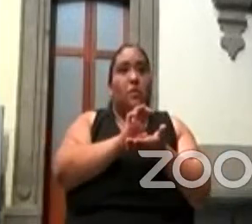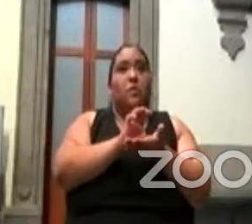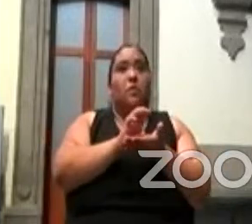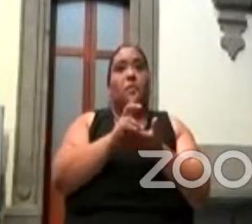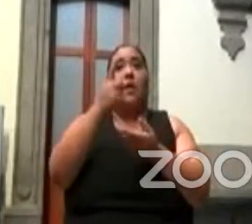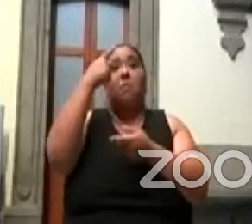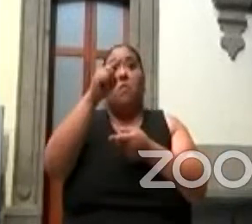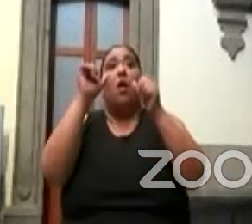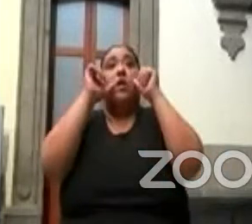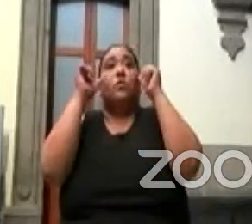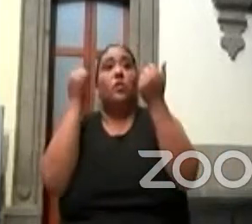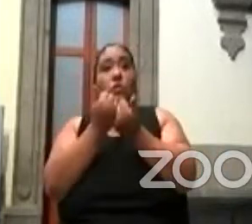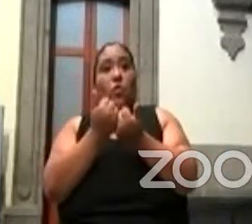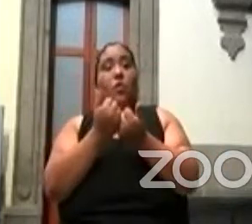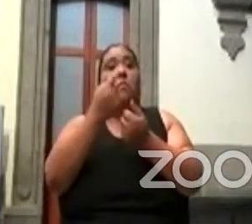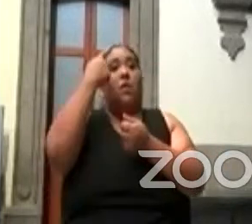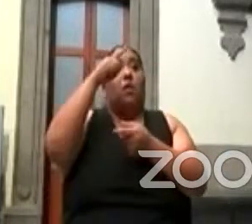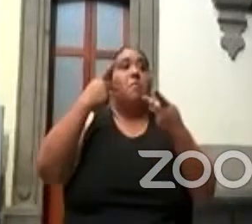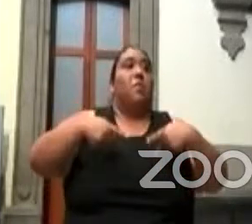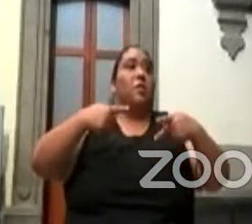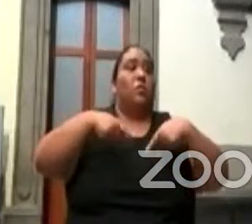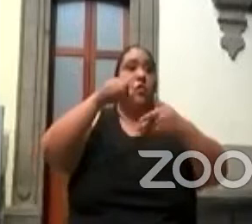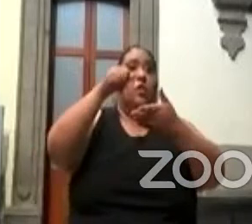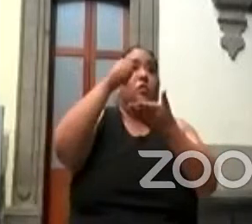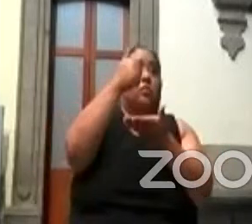con discapacidad, por